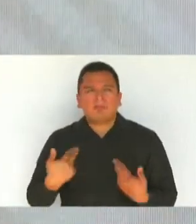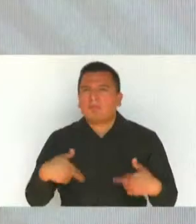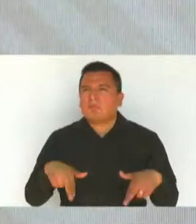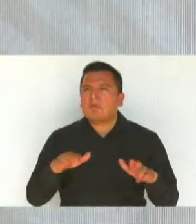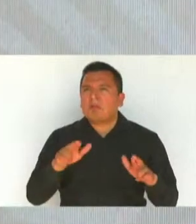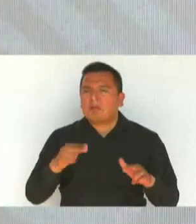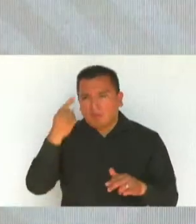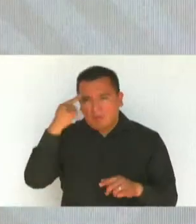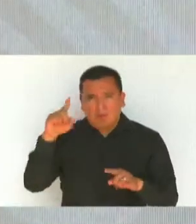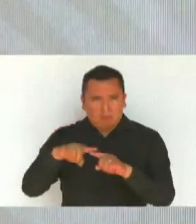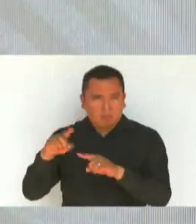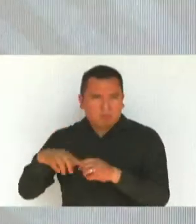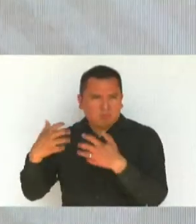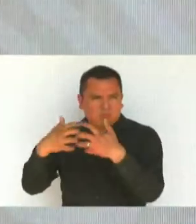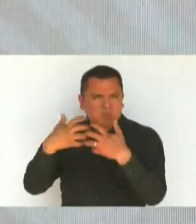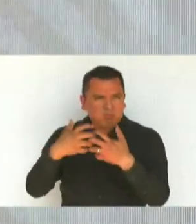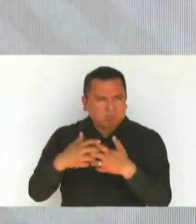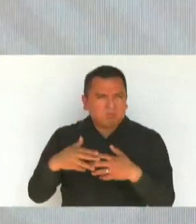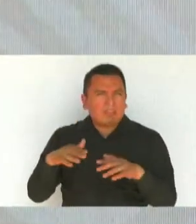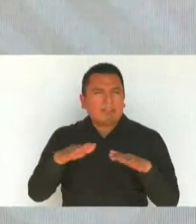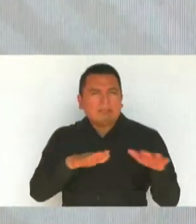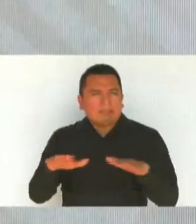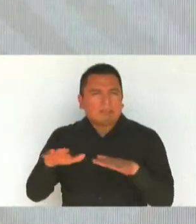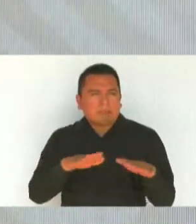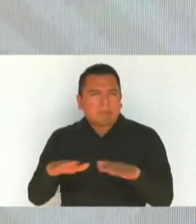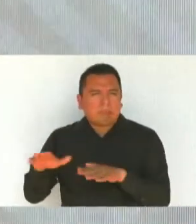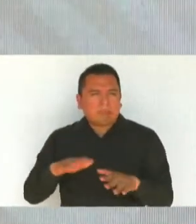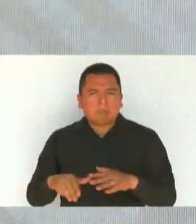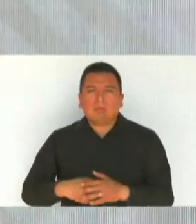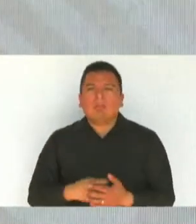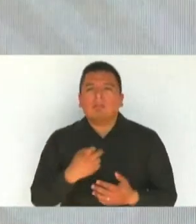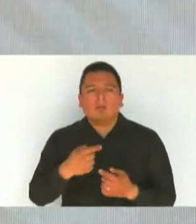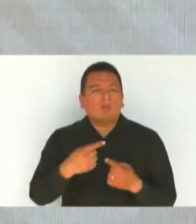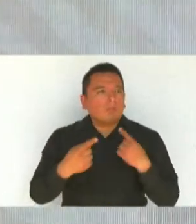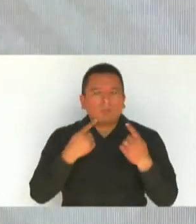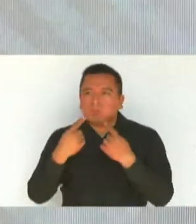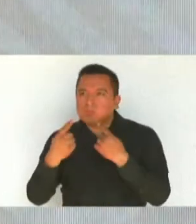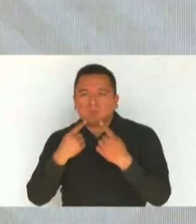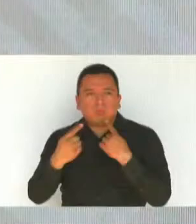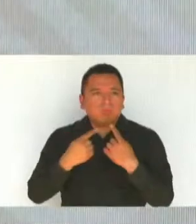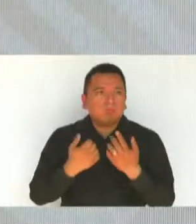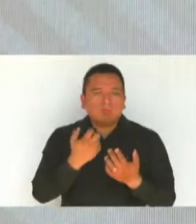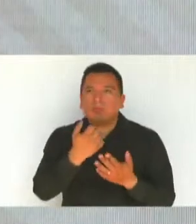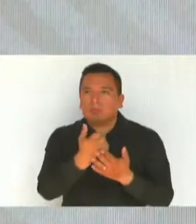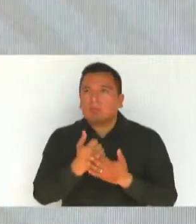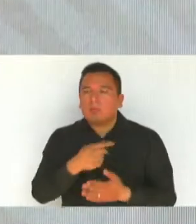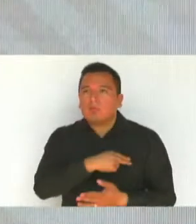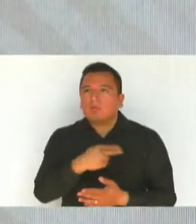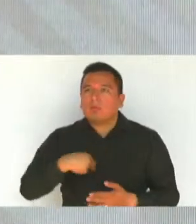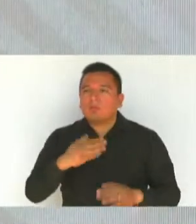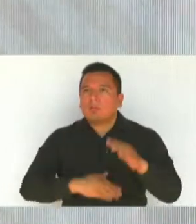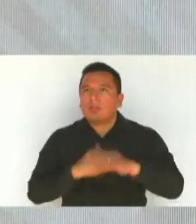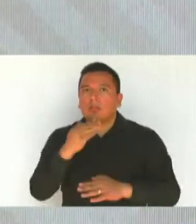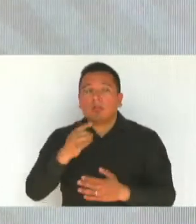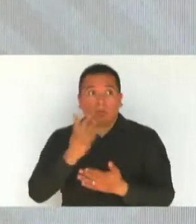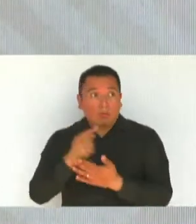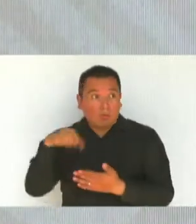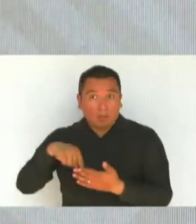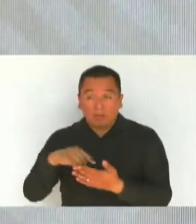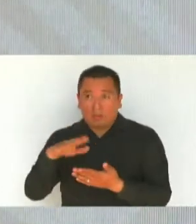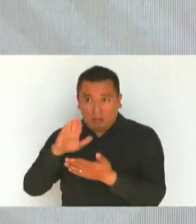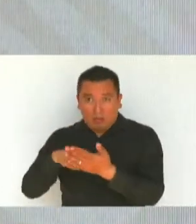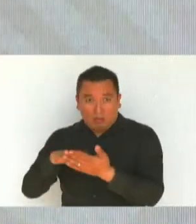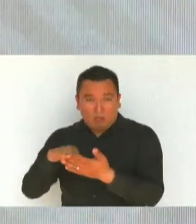en donde indiscutiblemente este trabajo coordinado nos llevará a tener éxito no nada más en este programa de